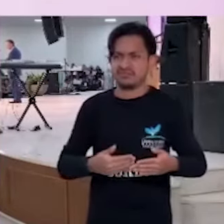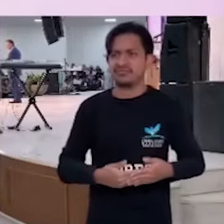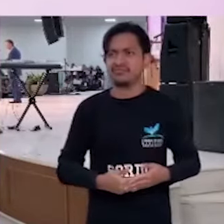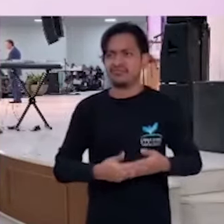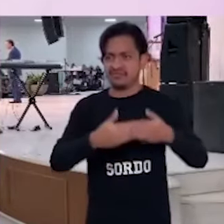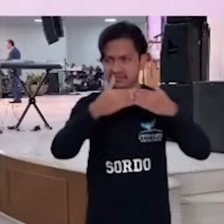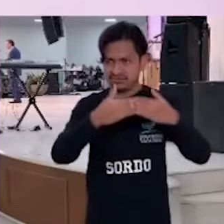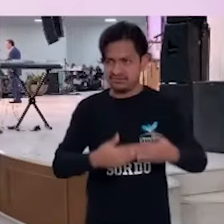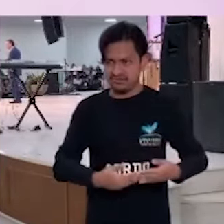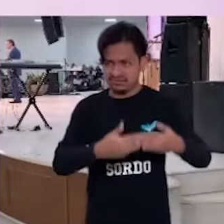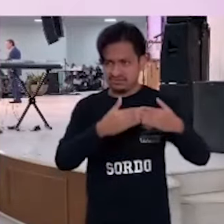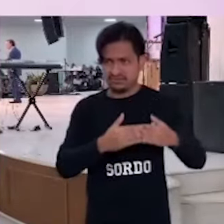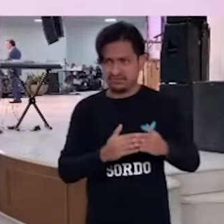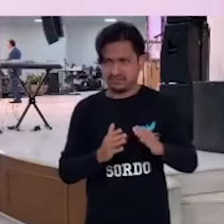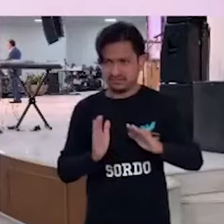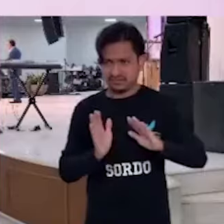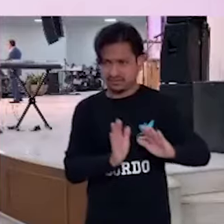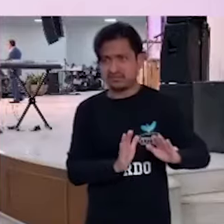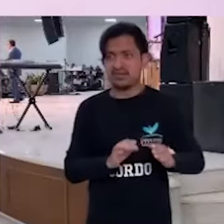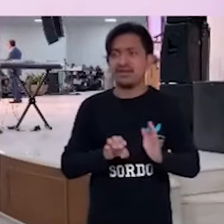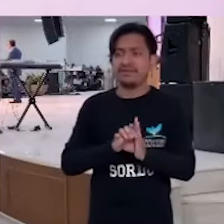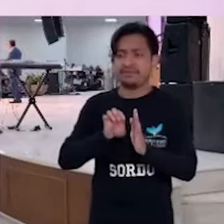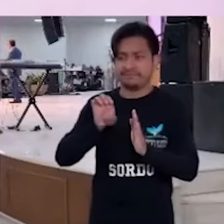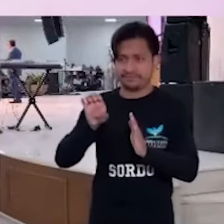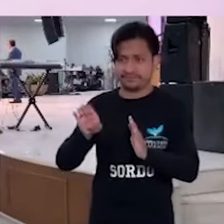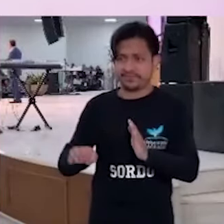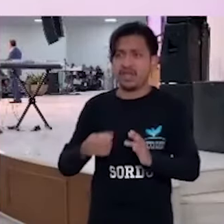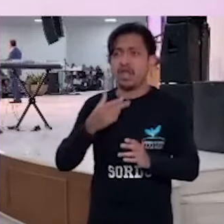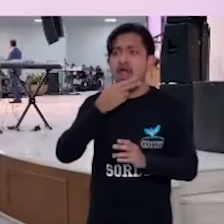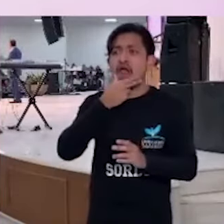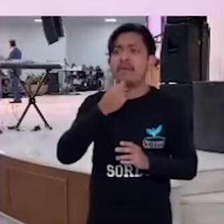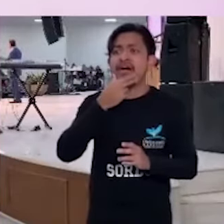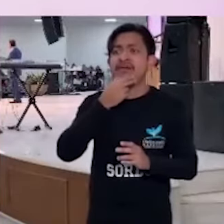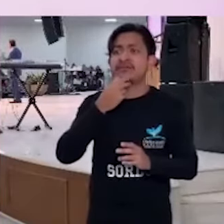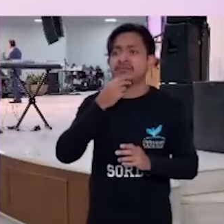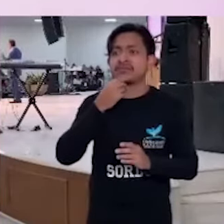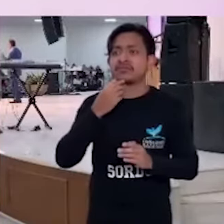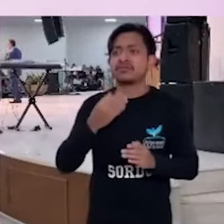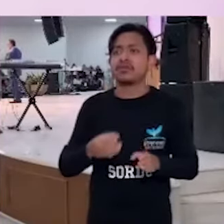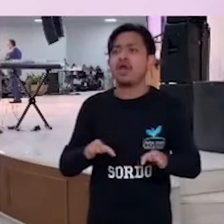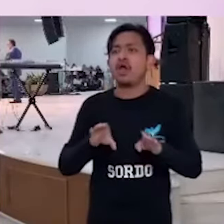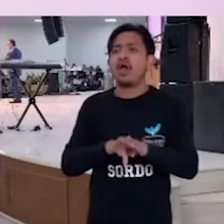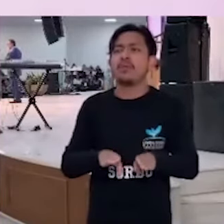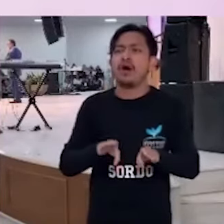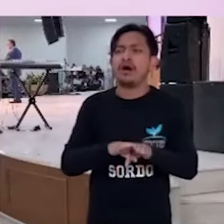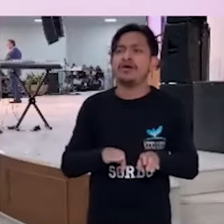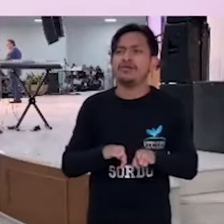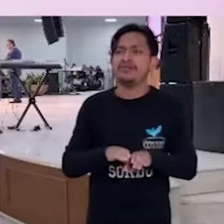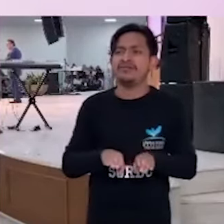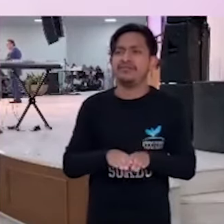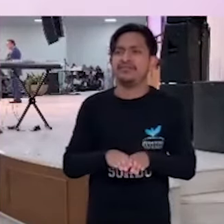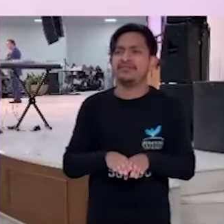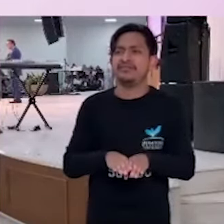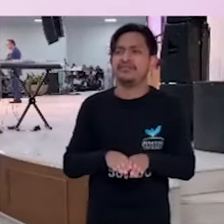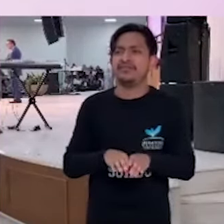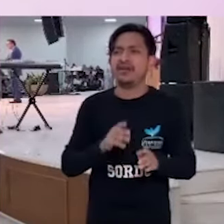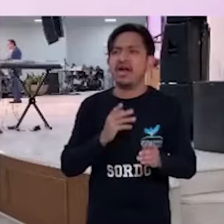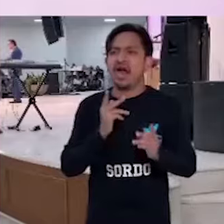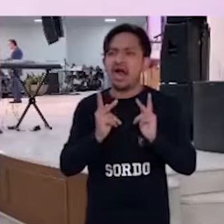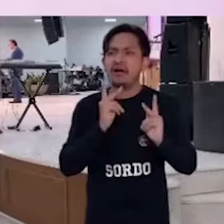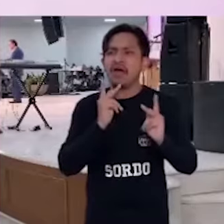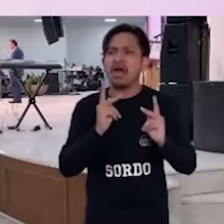las mujeres de la congregación. O si eres una mujer que está en un área de servicio, pues también